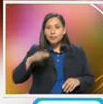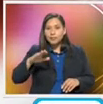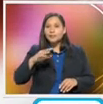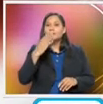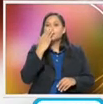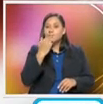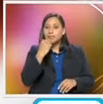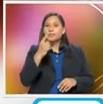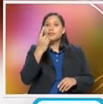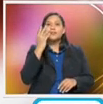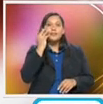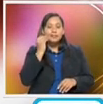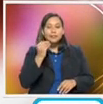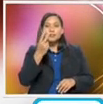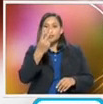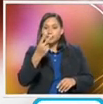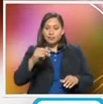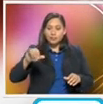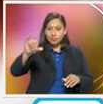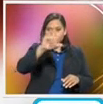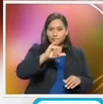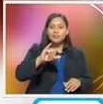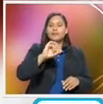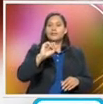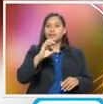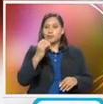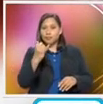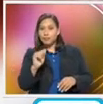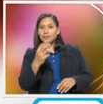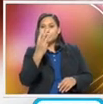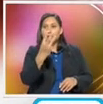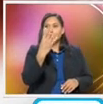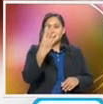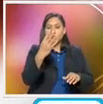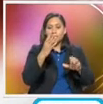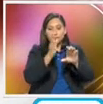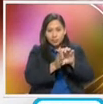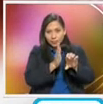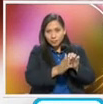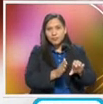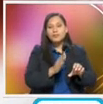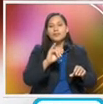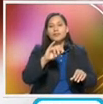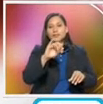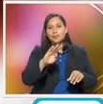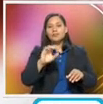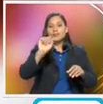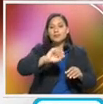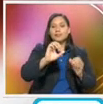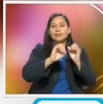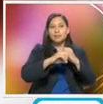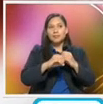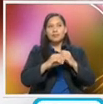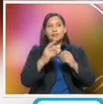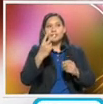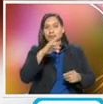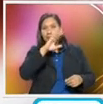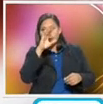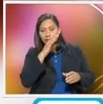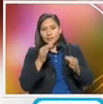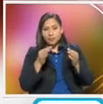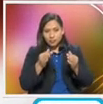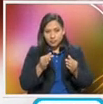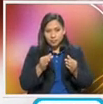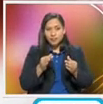de miel, un limón, 2 cucharadas de salsa de soya, 3 o 4 rodajas de jengibre fresco, pimienta y sal al gusto, 2 cebollitas